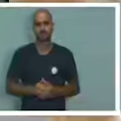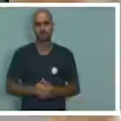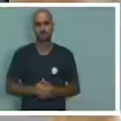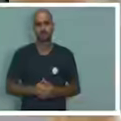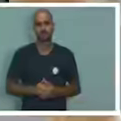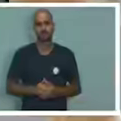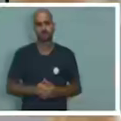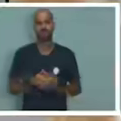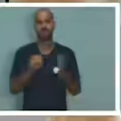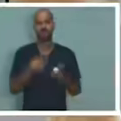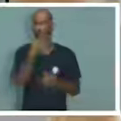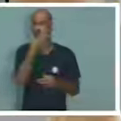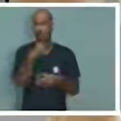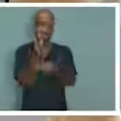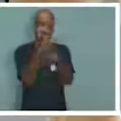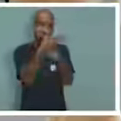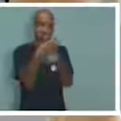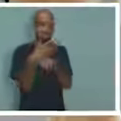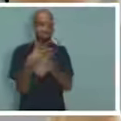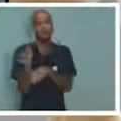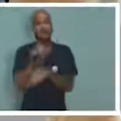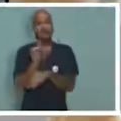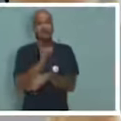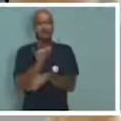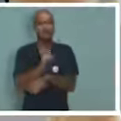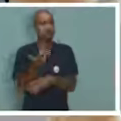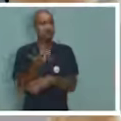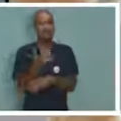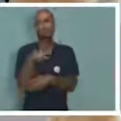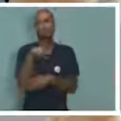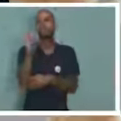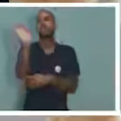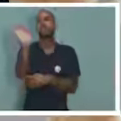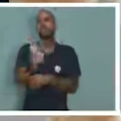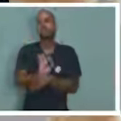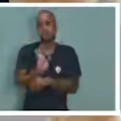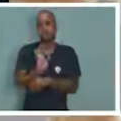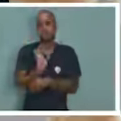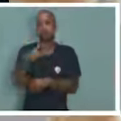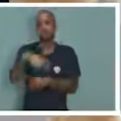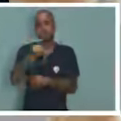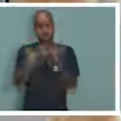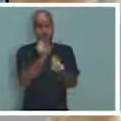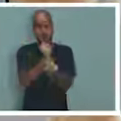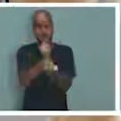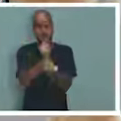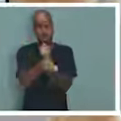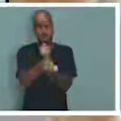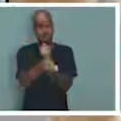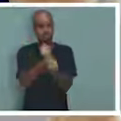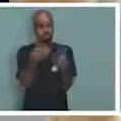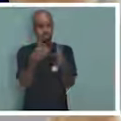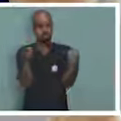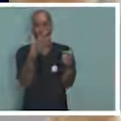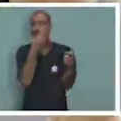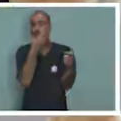jóvenes son prácticamente la razón de uno de ser. El 90% de mis trabajadores son